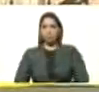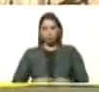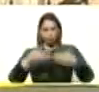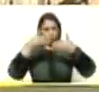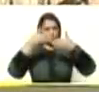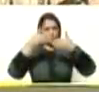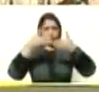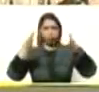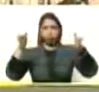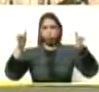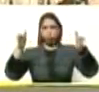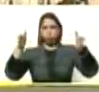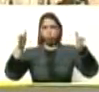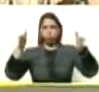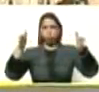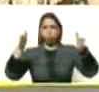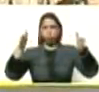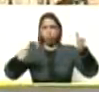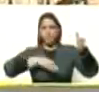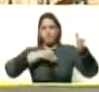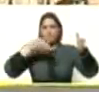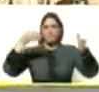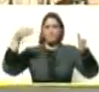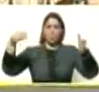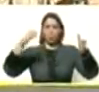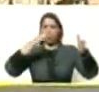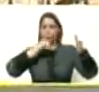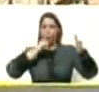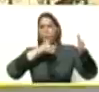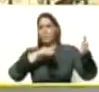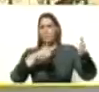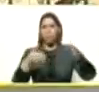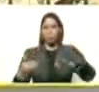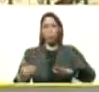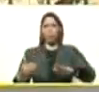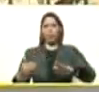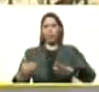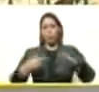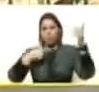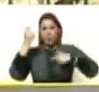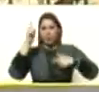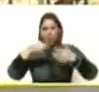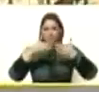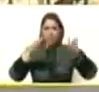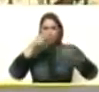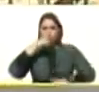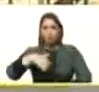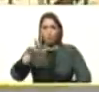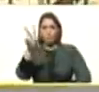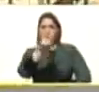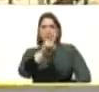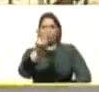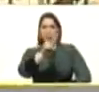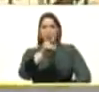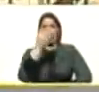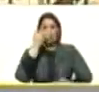abierto para el espíritu inmortal de Hugo Chávez, abierto para el pueblo de Venezuela.